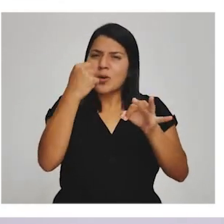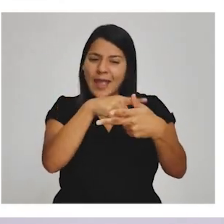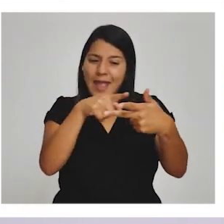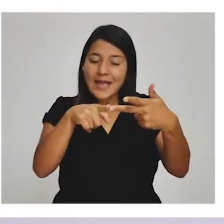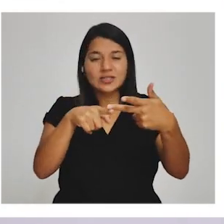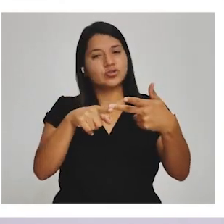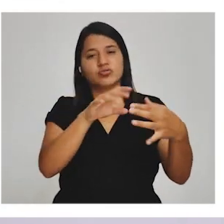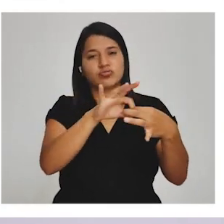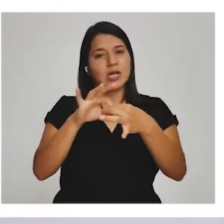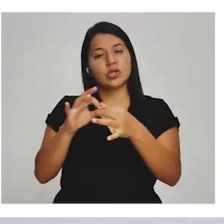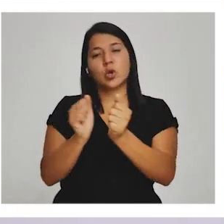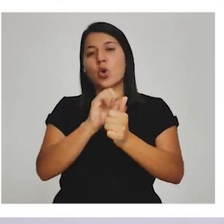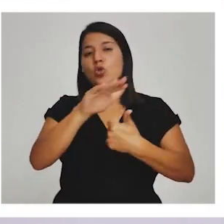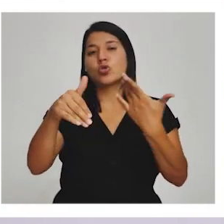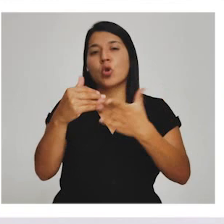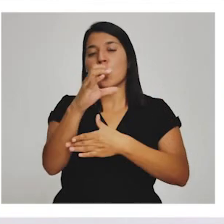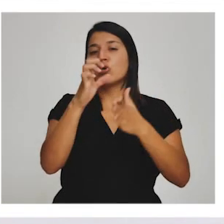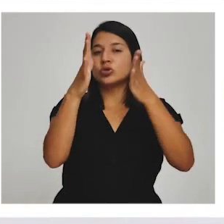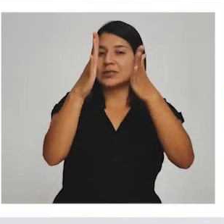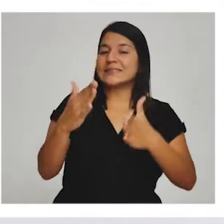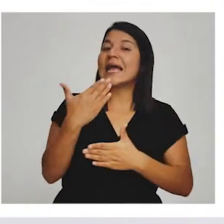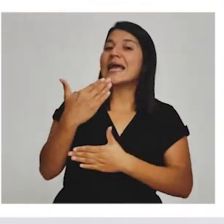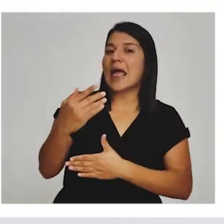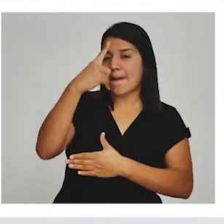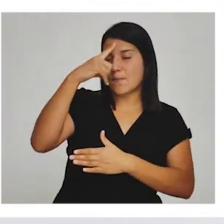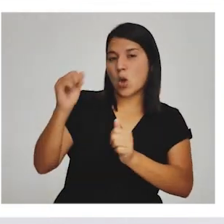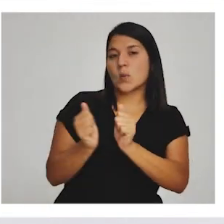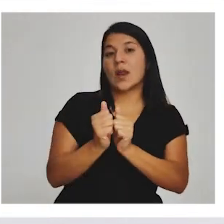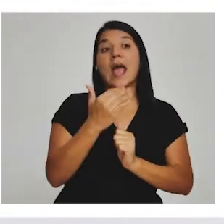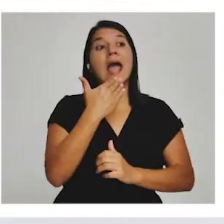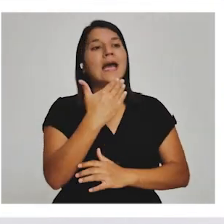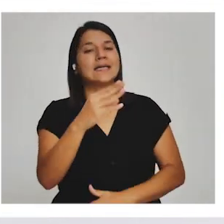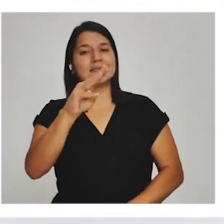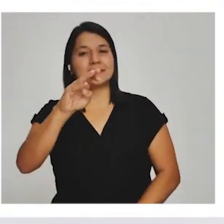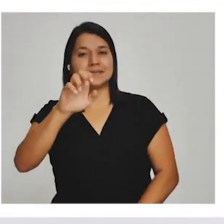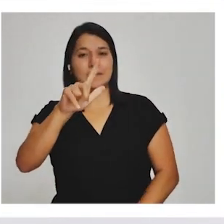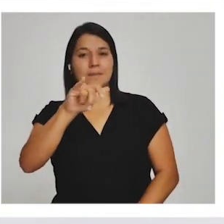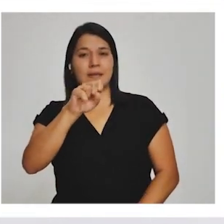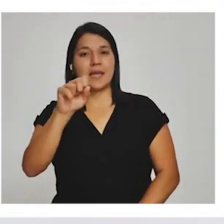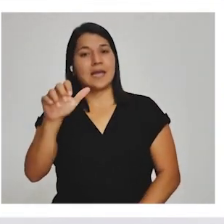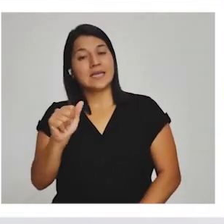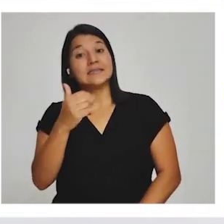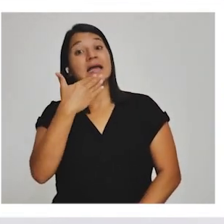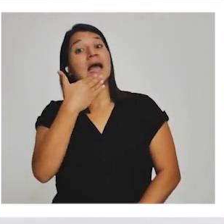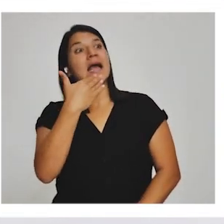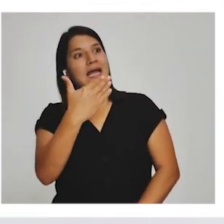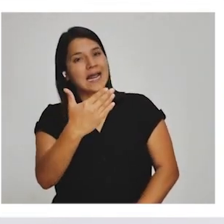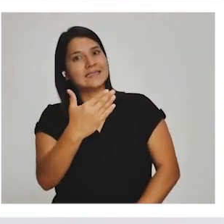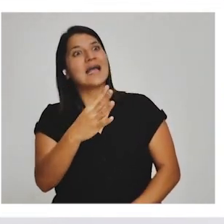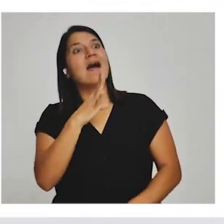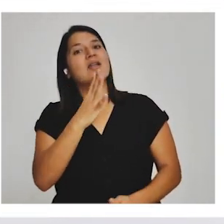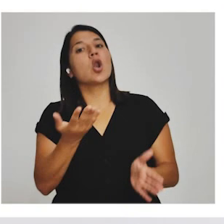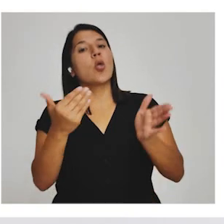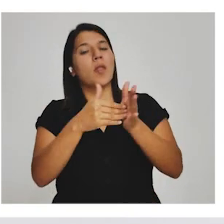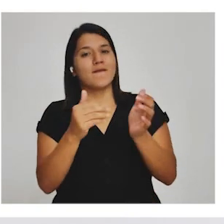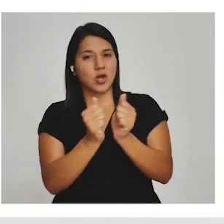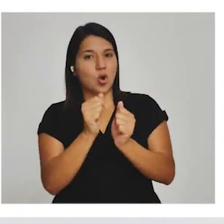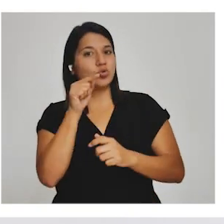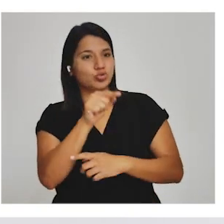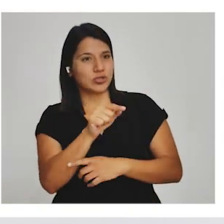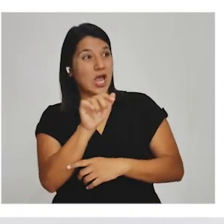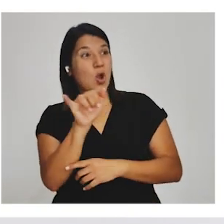don Francisco, por acompañarnos el día de hoy. Muchas gracias, Melissa, y muchas gracias conversar con usted una vez más, como bien dice, ha sido en